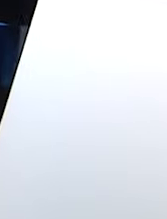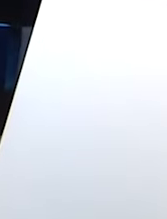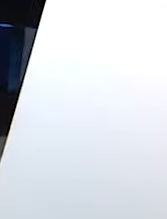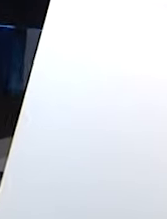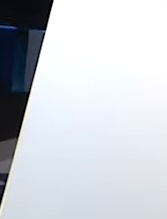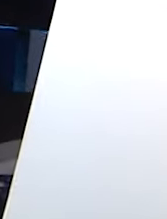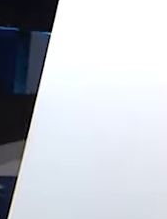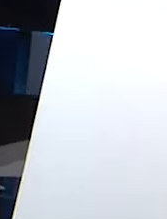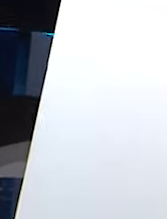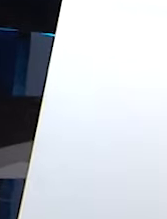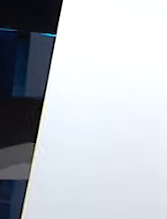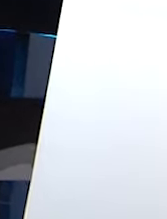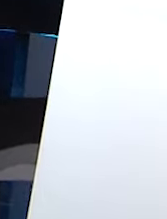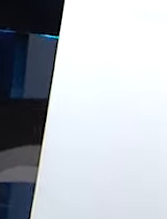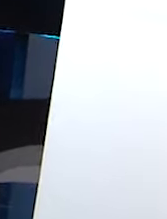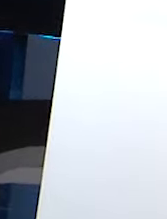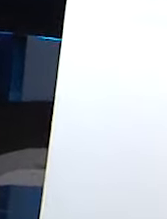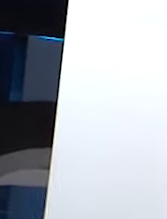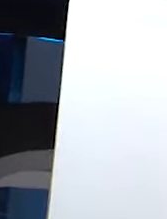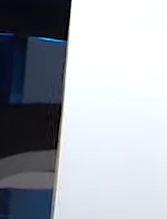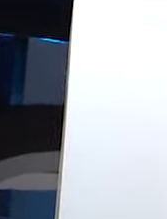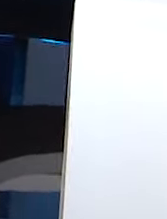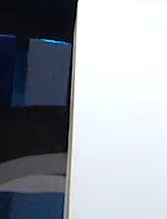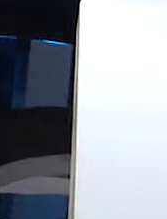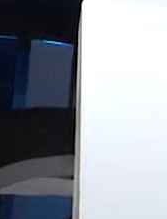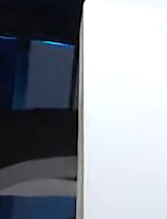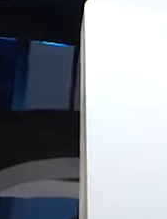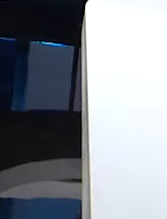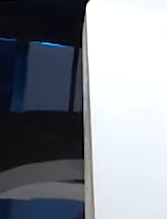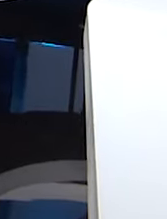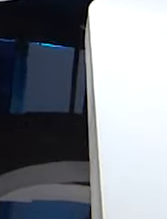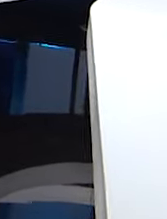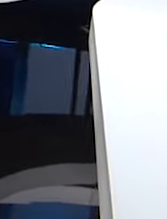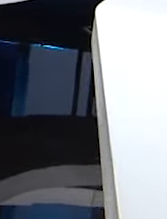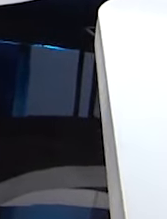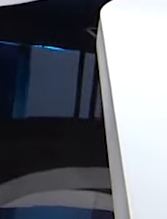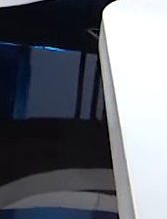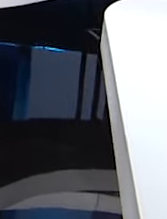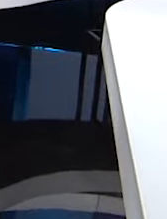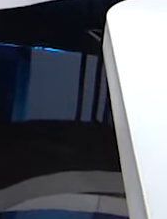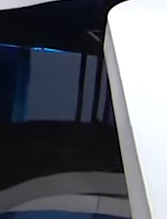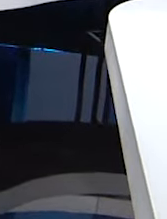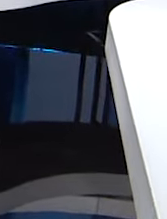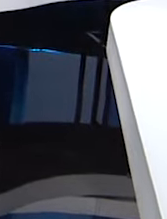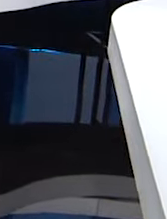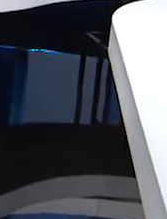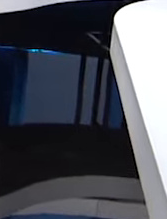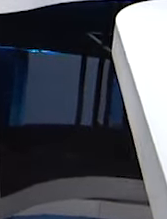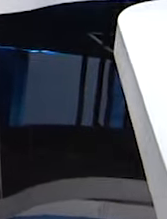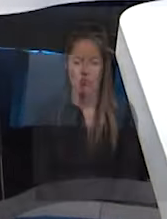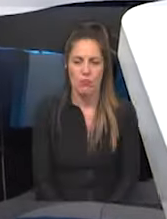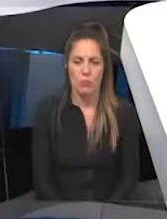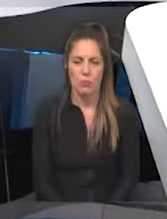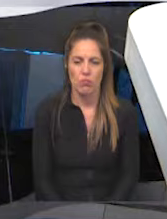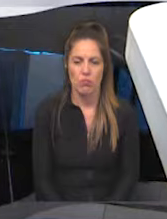no salió Cómo tomaste ese resultado bueno con sorpresa en función de que todas las mediciones de opinión pública que se